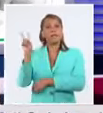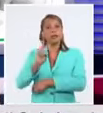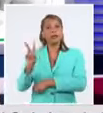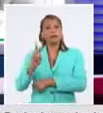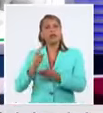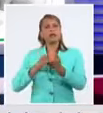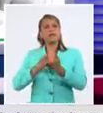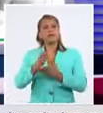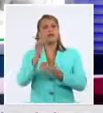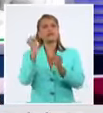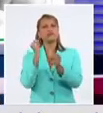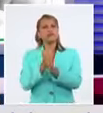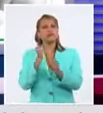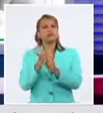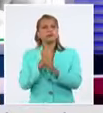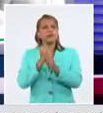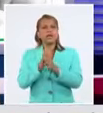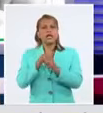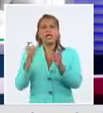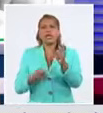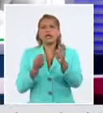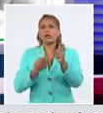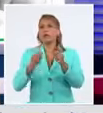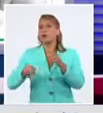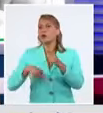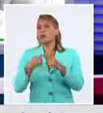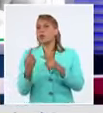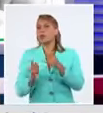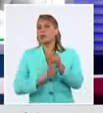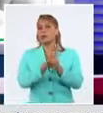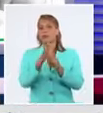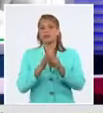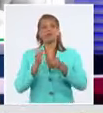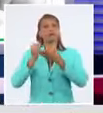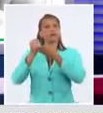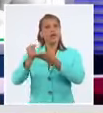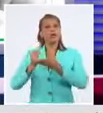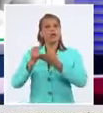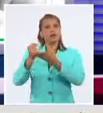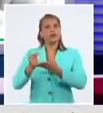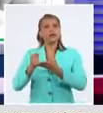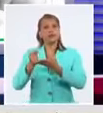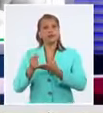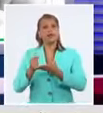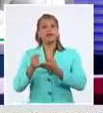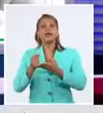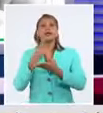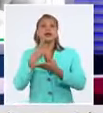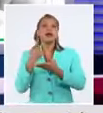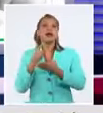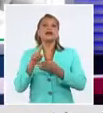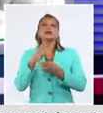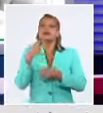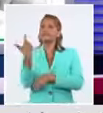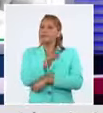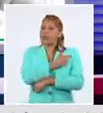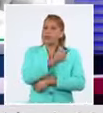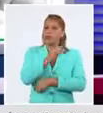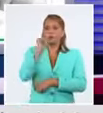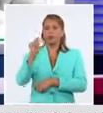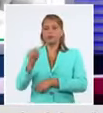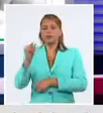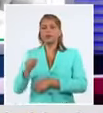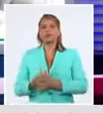sus contribuciones al enfrentamiento a la pandemia con su apoyo a la campaña masiva de vacunación anti-COVID-19. El